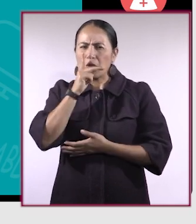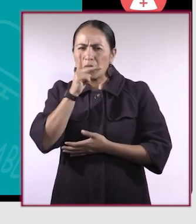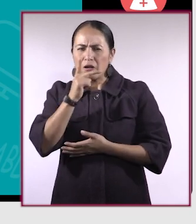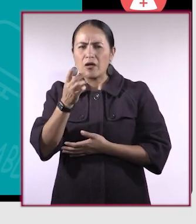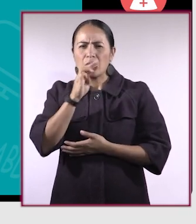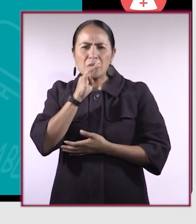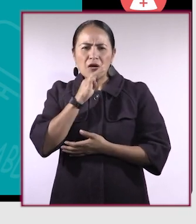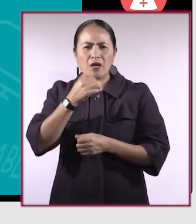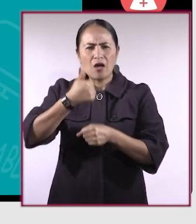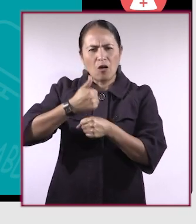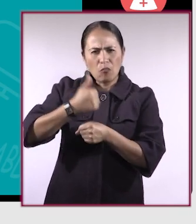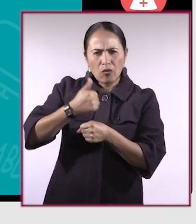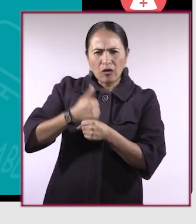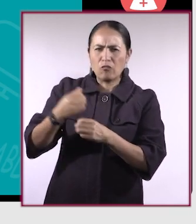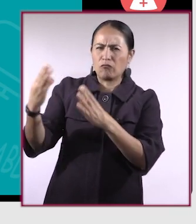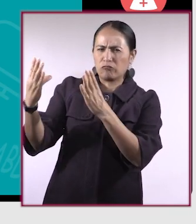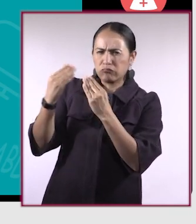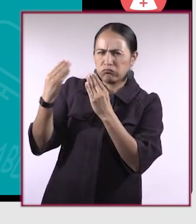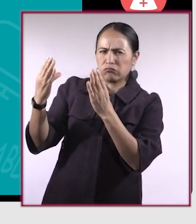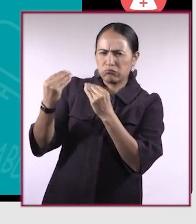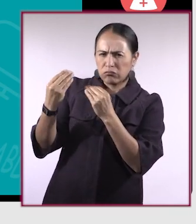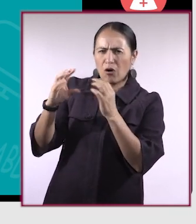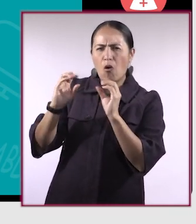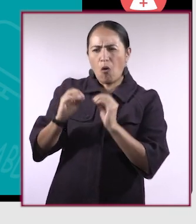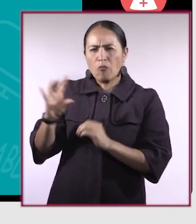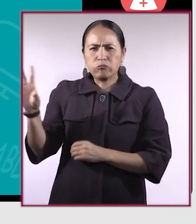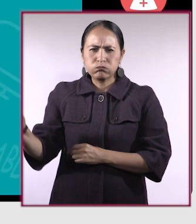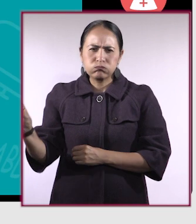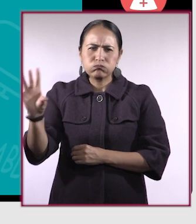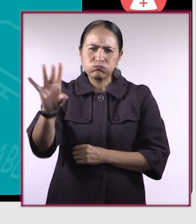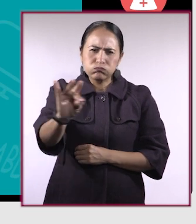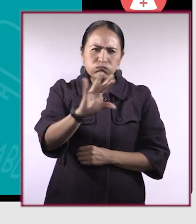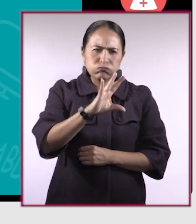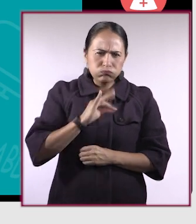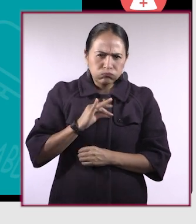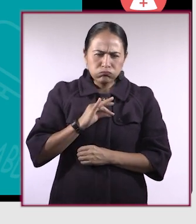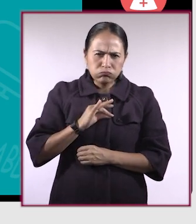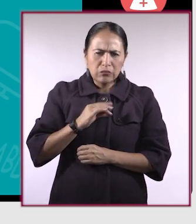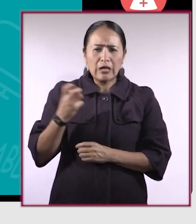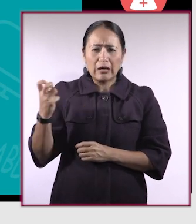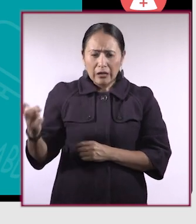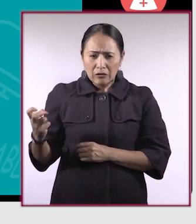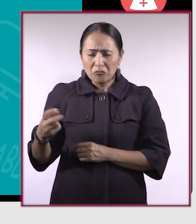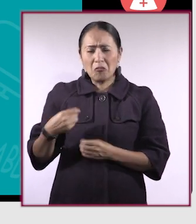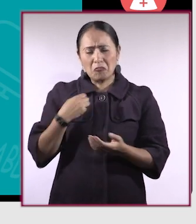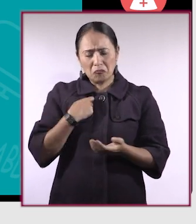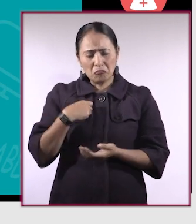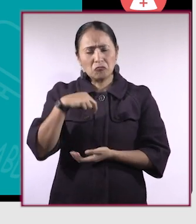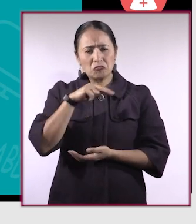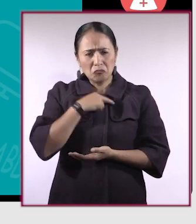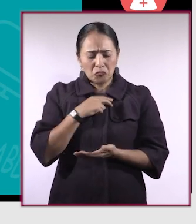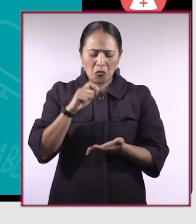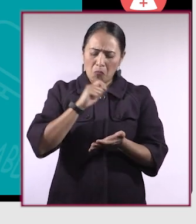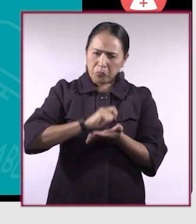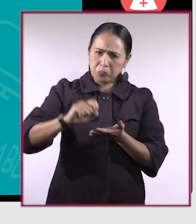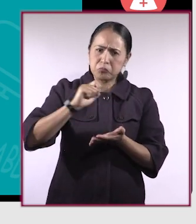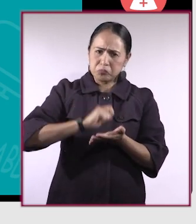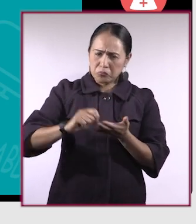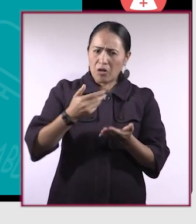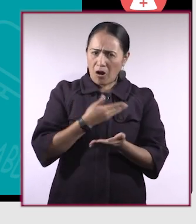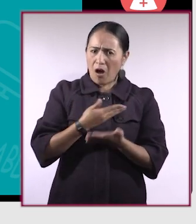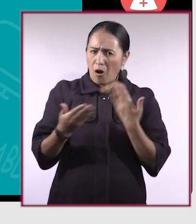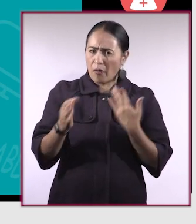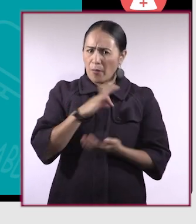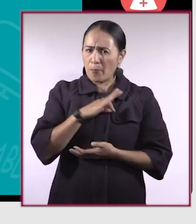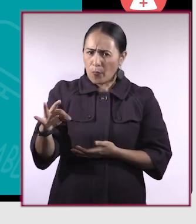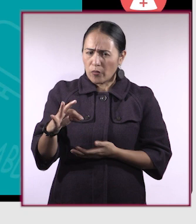antepasados, como pueden ser nuestros padres, nuestros abuelos, ¿no? O aquellas personas que han vivido otras experiencias y que nos las han